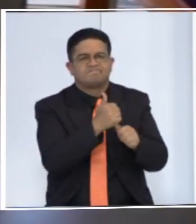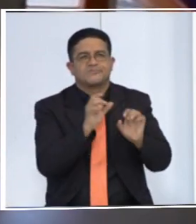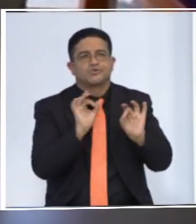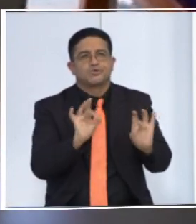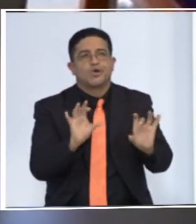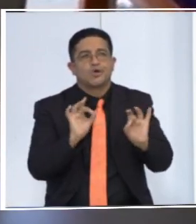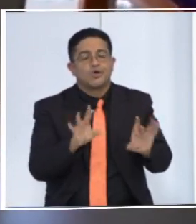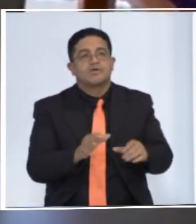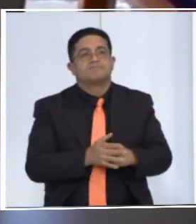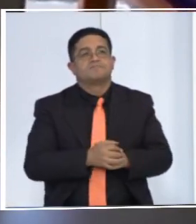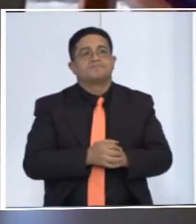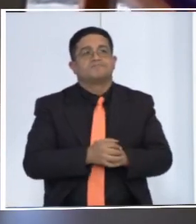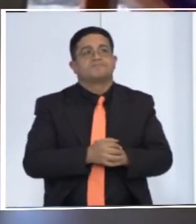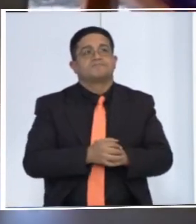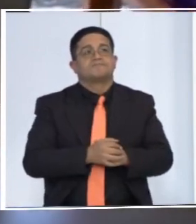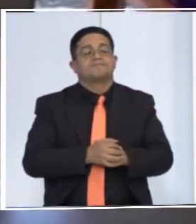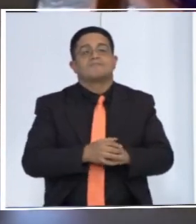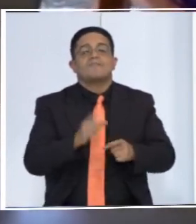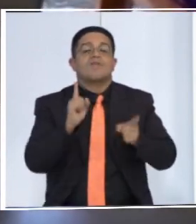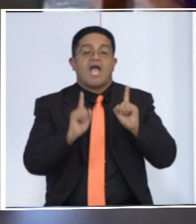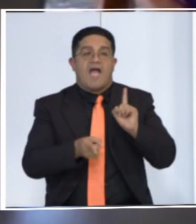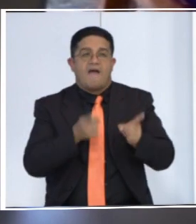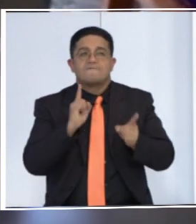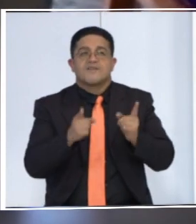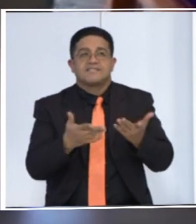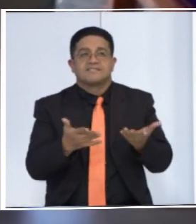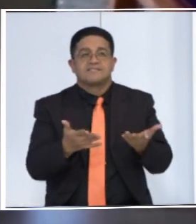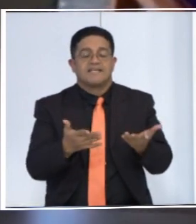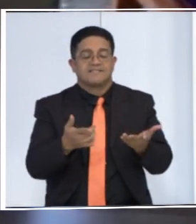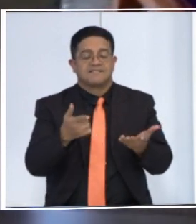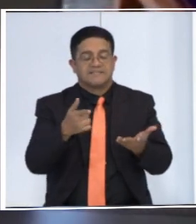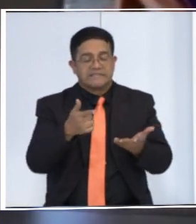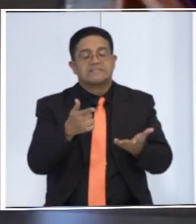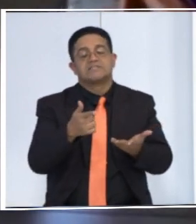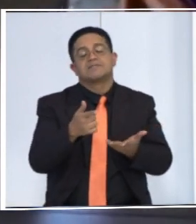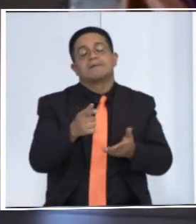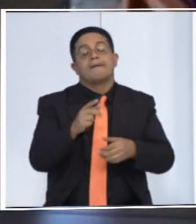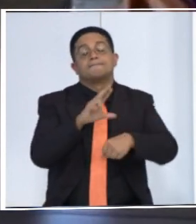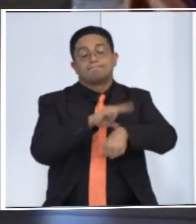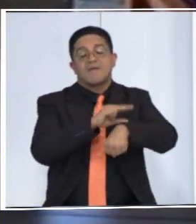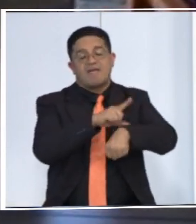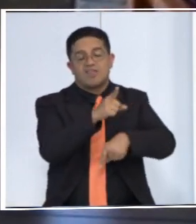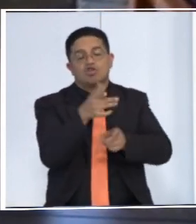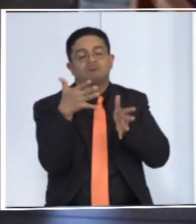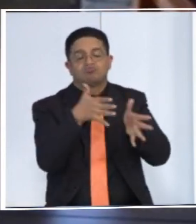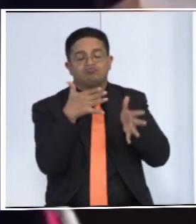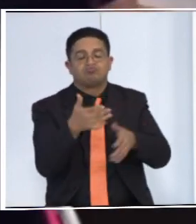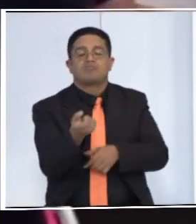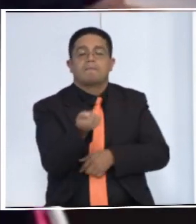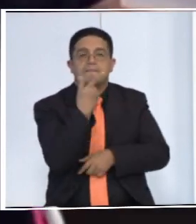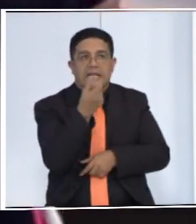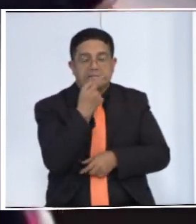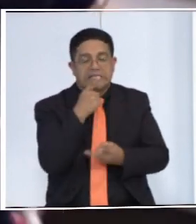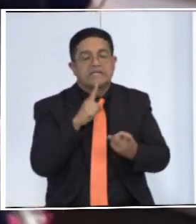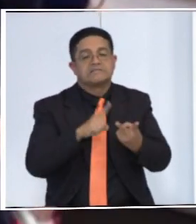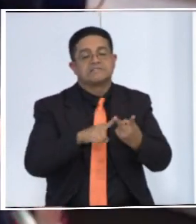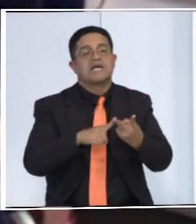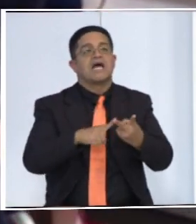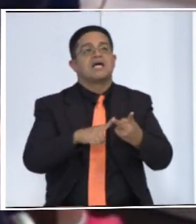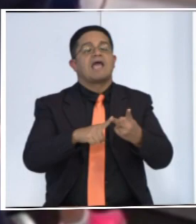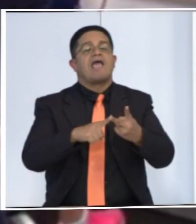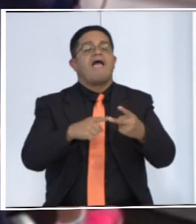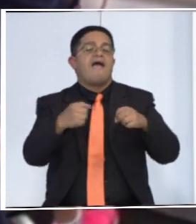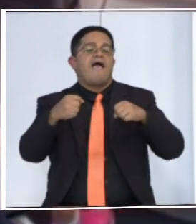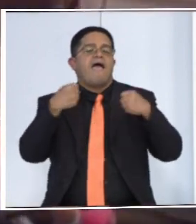Generalmente los especialistas recomiendan antiinflamatorios no esteroideos fisioterapia aplicación de compresas